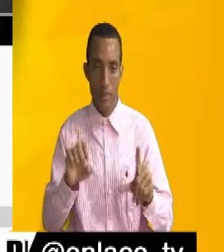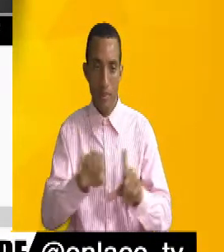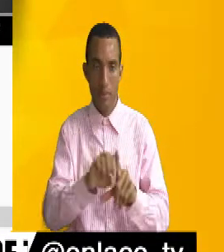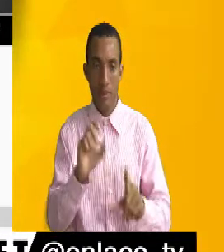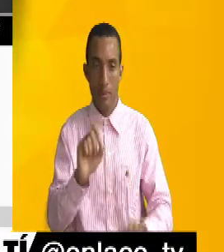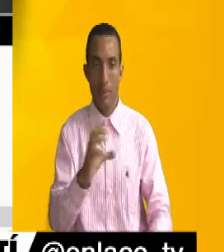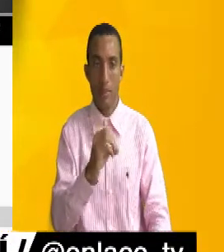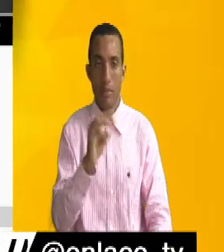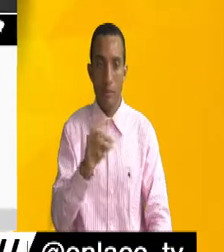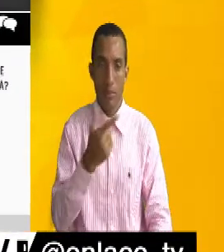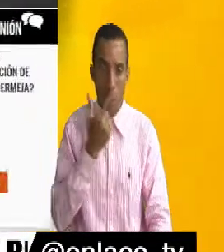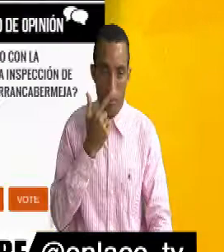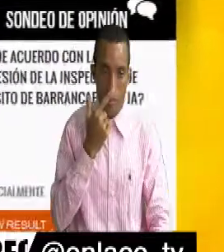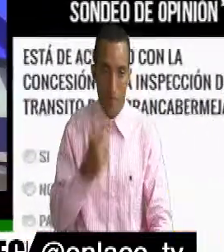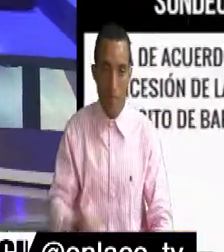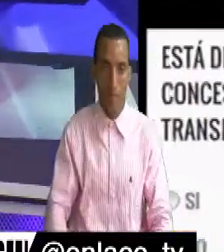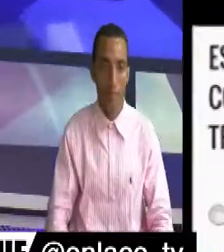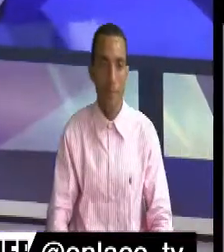www.enlacetelevisión.com. Visítenos.